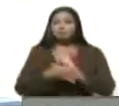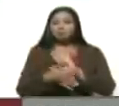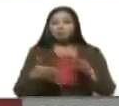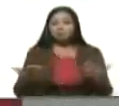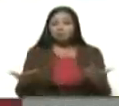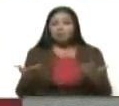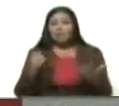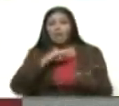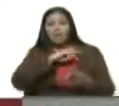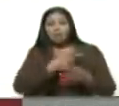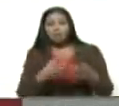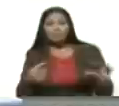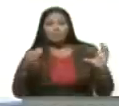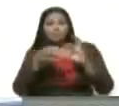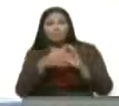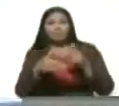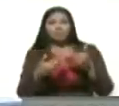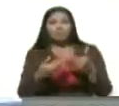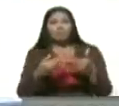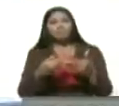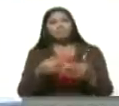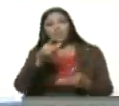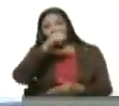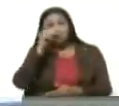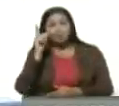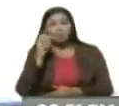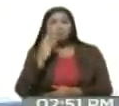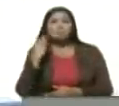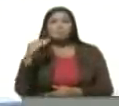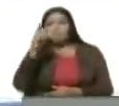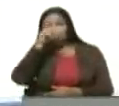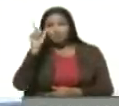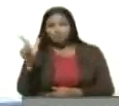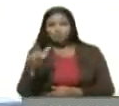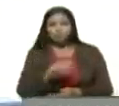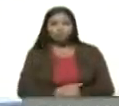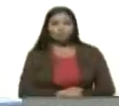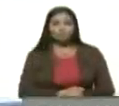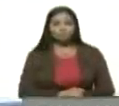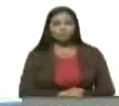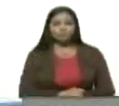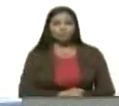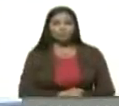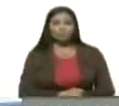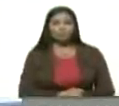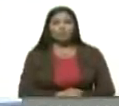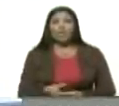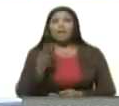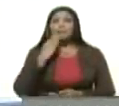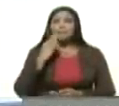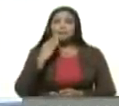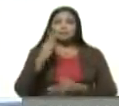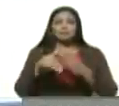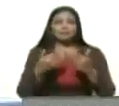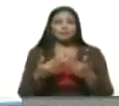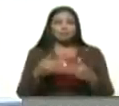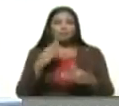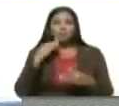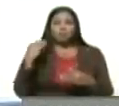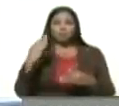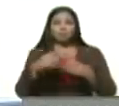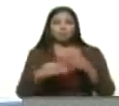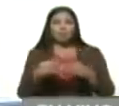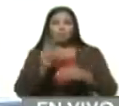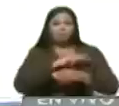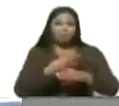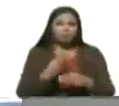la fuerza del PSUV. Experiencia, experiencia y la juventud, la